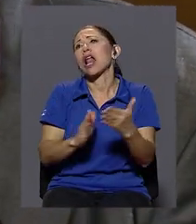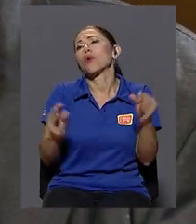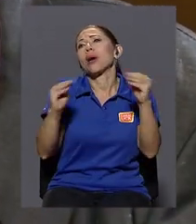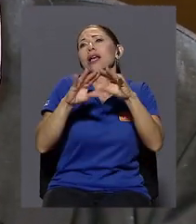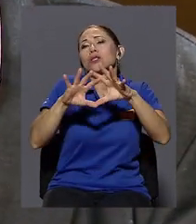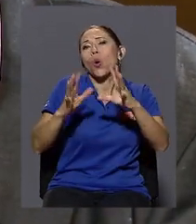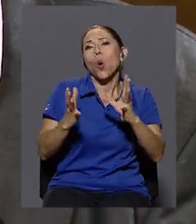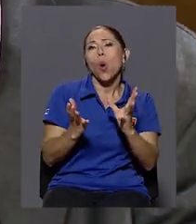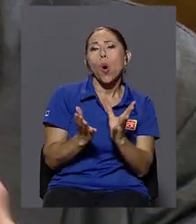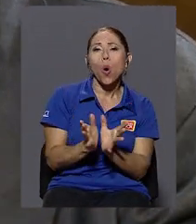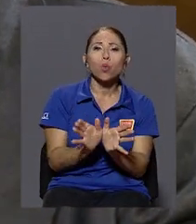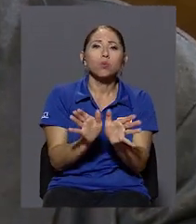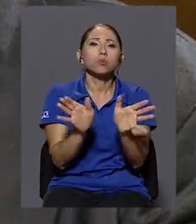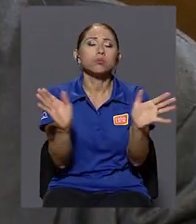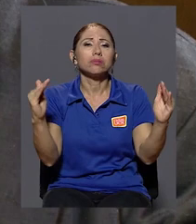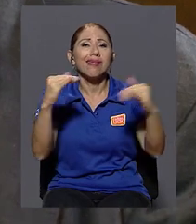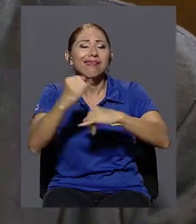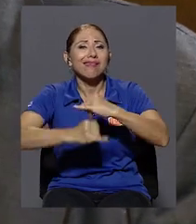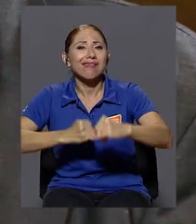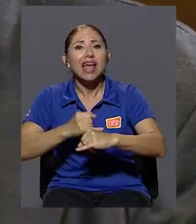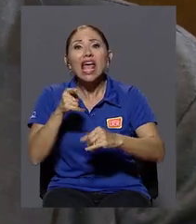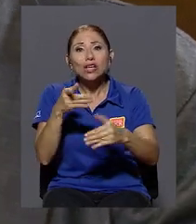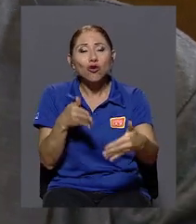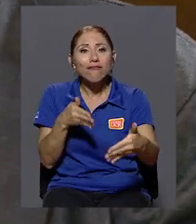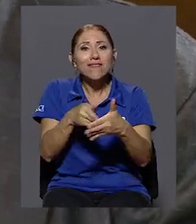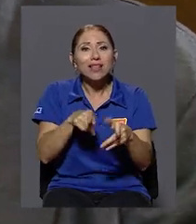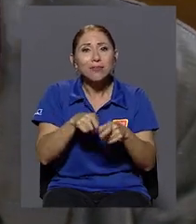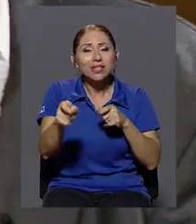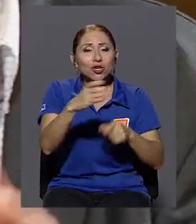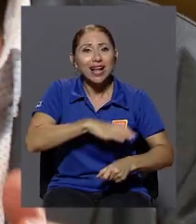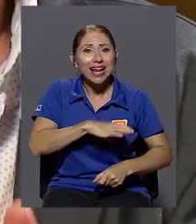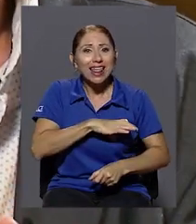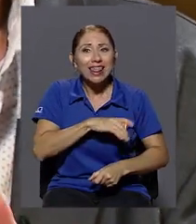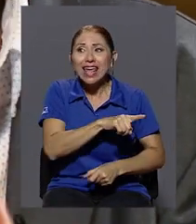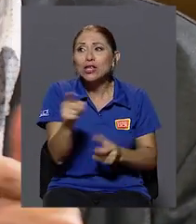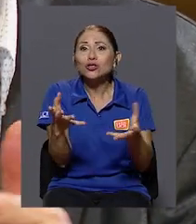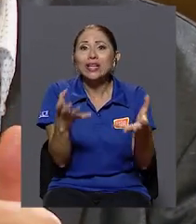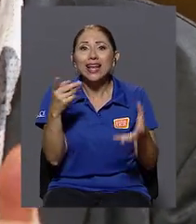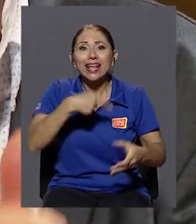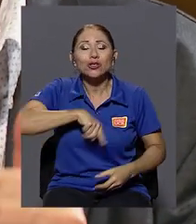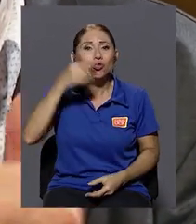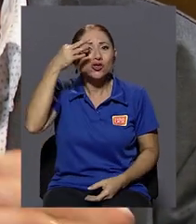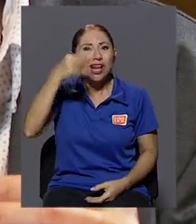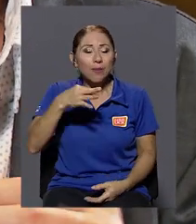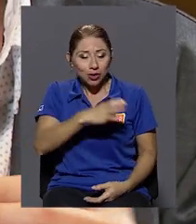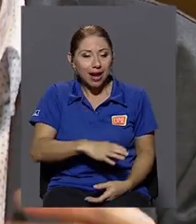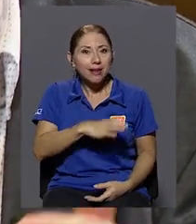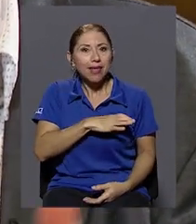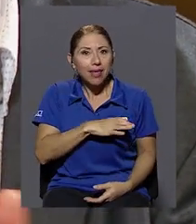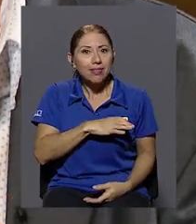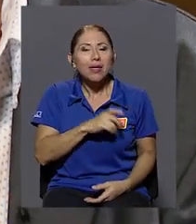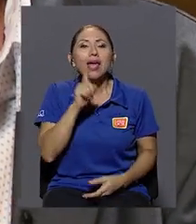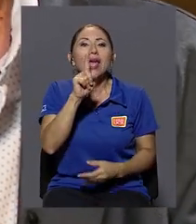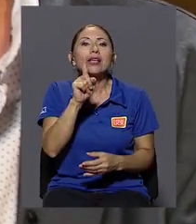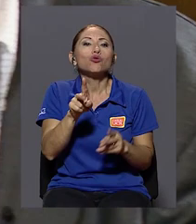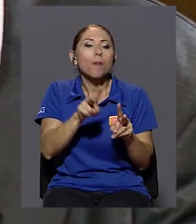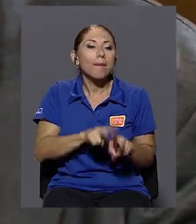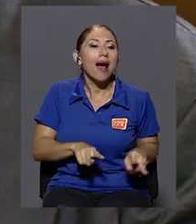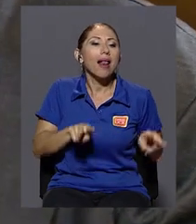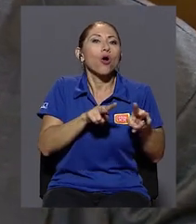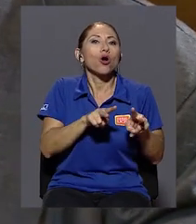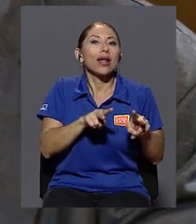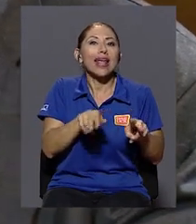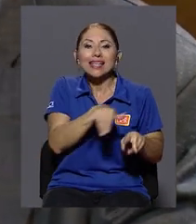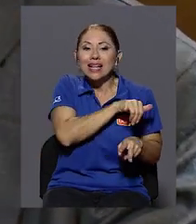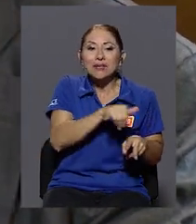y globalizada. Eso afecta mucho la medición de la calidad, porque nos quieren hacer creer que la calidad es un valor que es el mismo